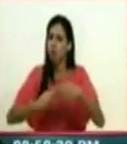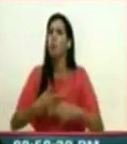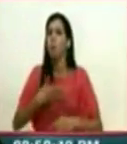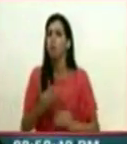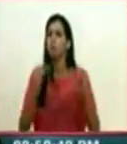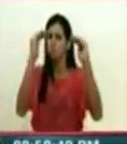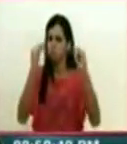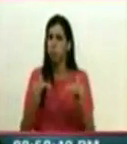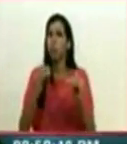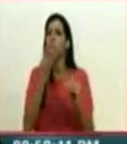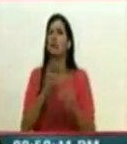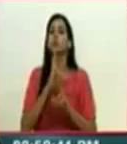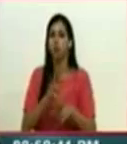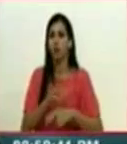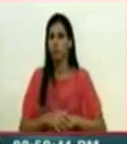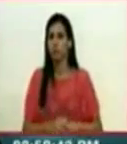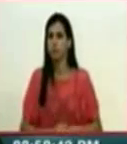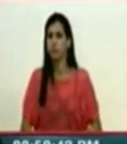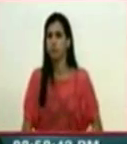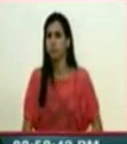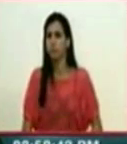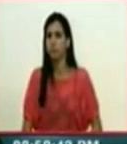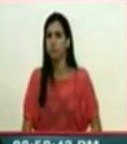dar resultados excelentes.